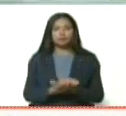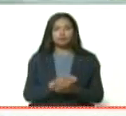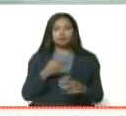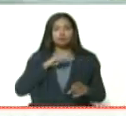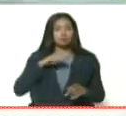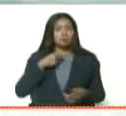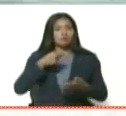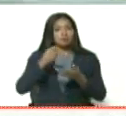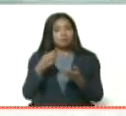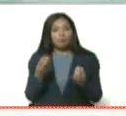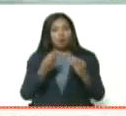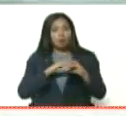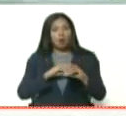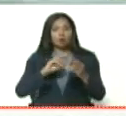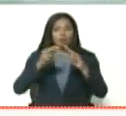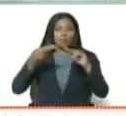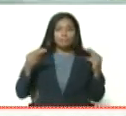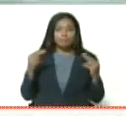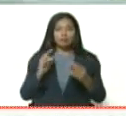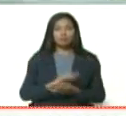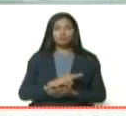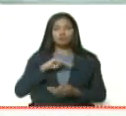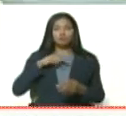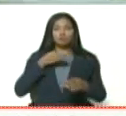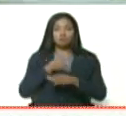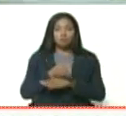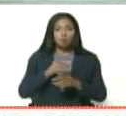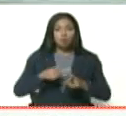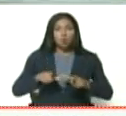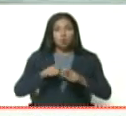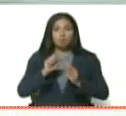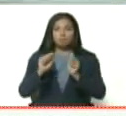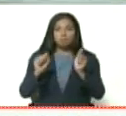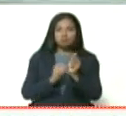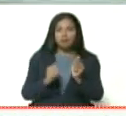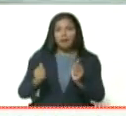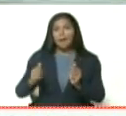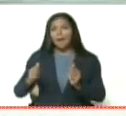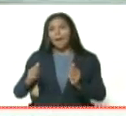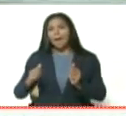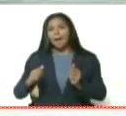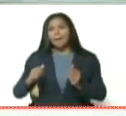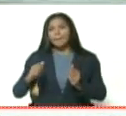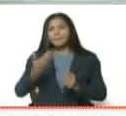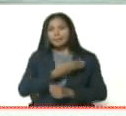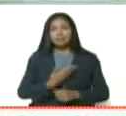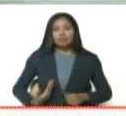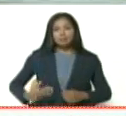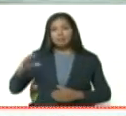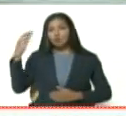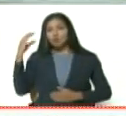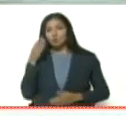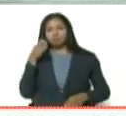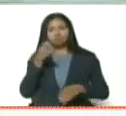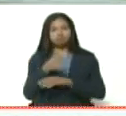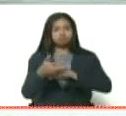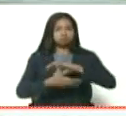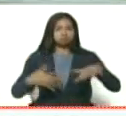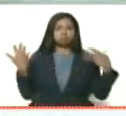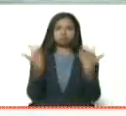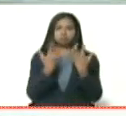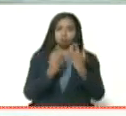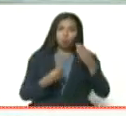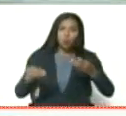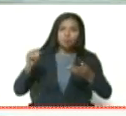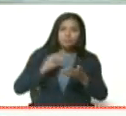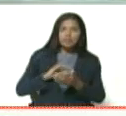el acuerdo de paz. Y Iván Duque, el subpresidente Iván Duque, lo que ha llevado a Colombia a una situación de guerra nuevamente,